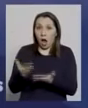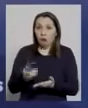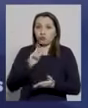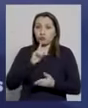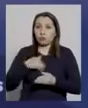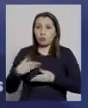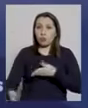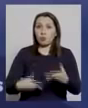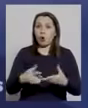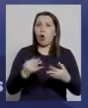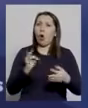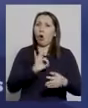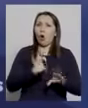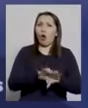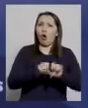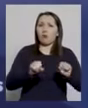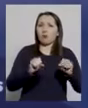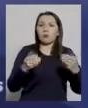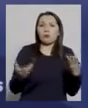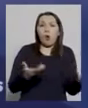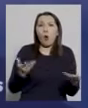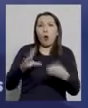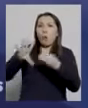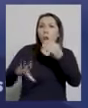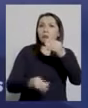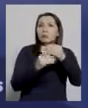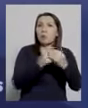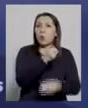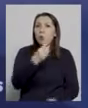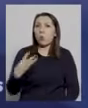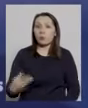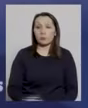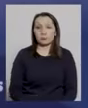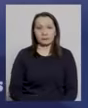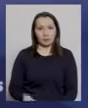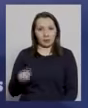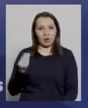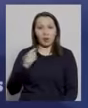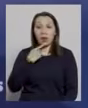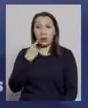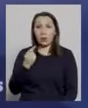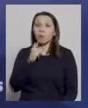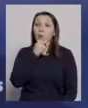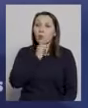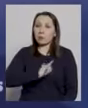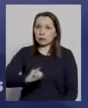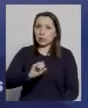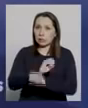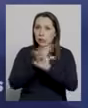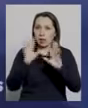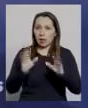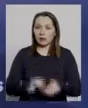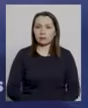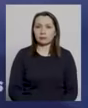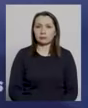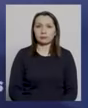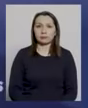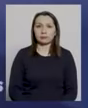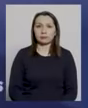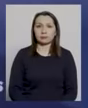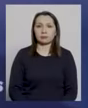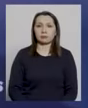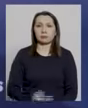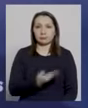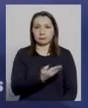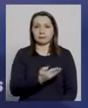son contagios confirmados, ¿cómo se va a hacer esta inclusión? Es una buena pregunta, si hay dudas siempre hay que aclararlas. Sí.